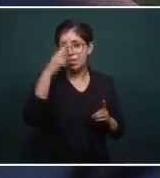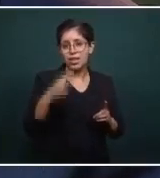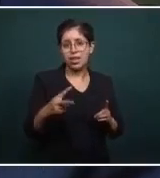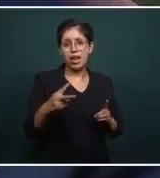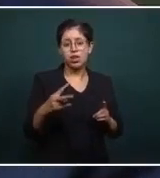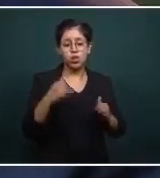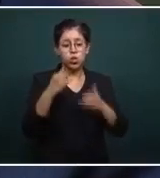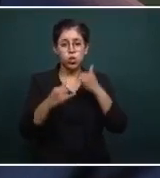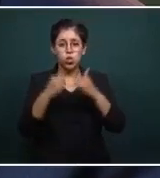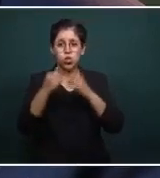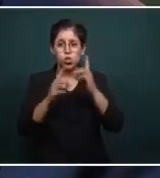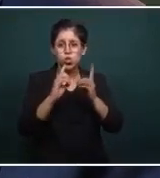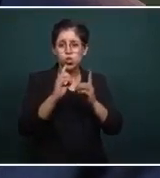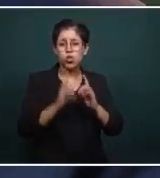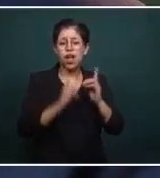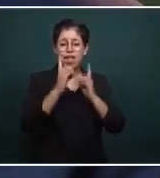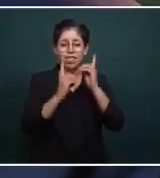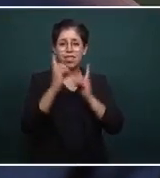Juegos Panamericanos ha sido